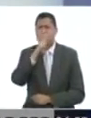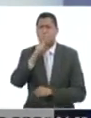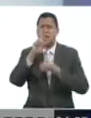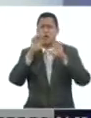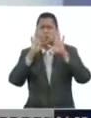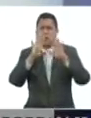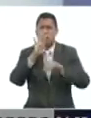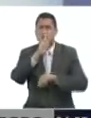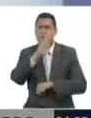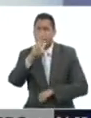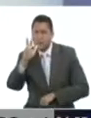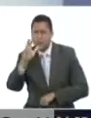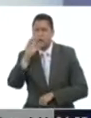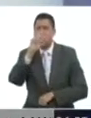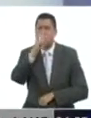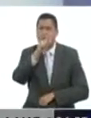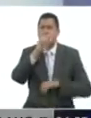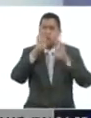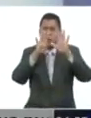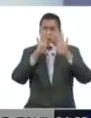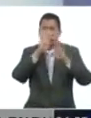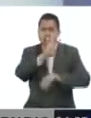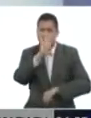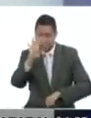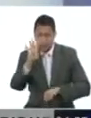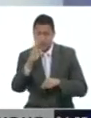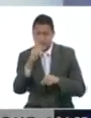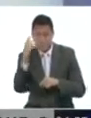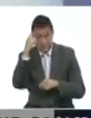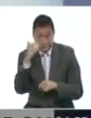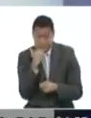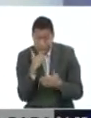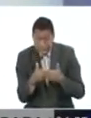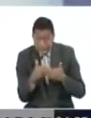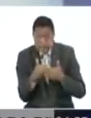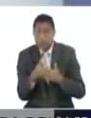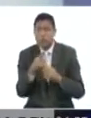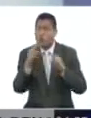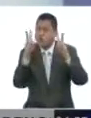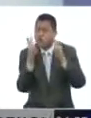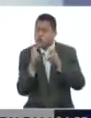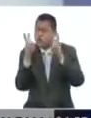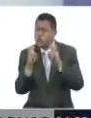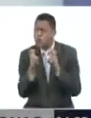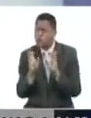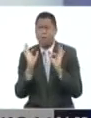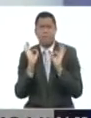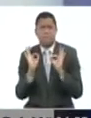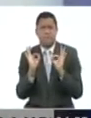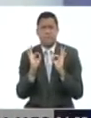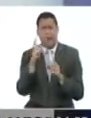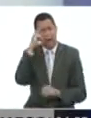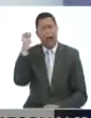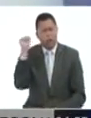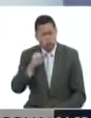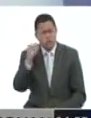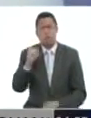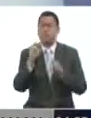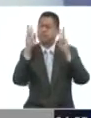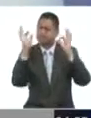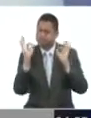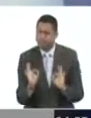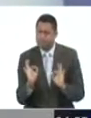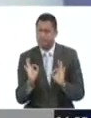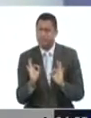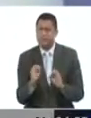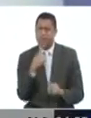muy cercanas, y un elemento propio, nuevo, una entidad clínica nueva, el autismo, ¿ok? Una vez que